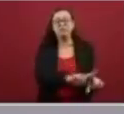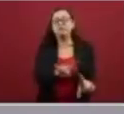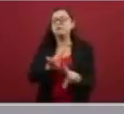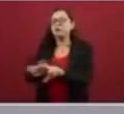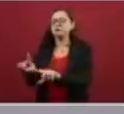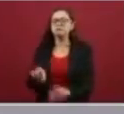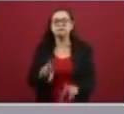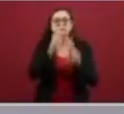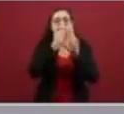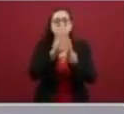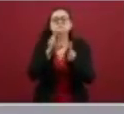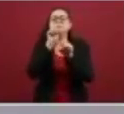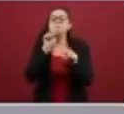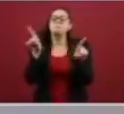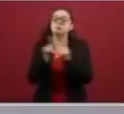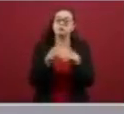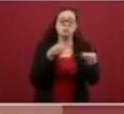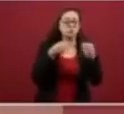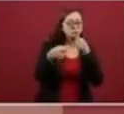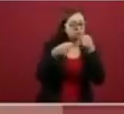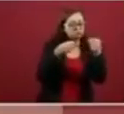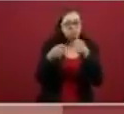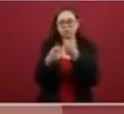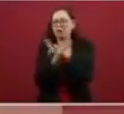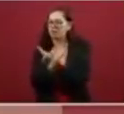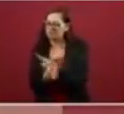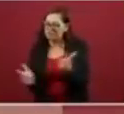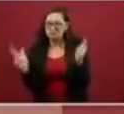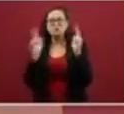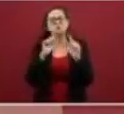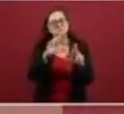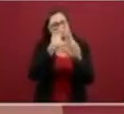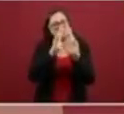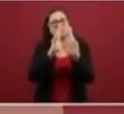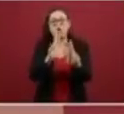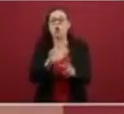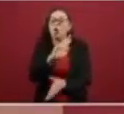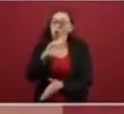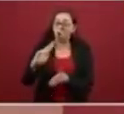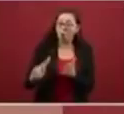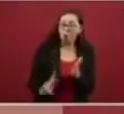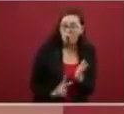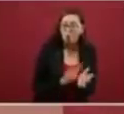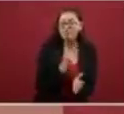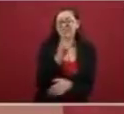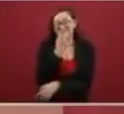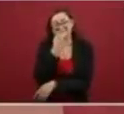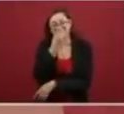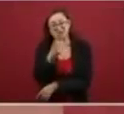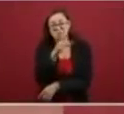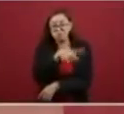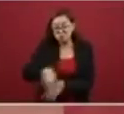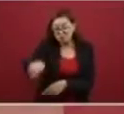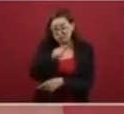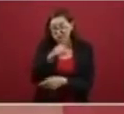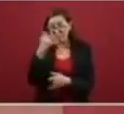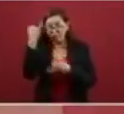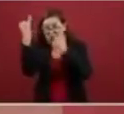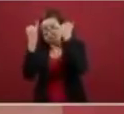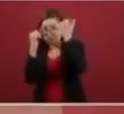Reitero, para que nadie se confunda, no luchamos para